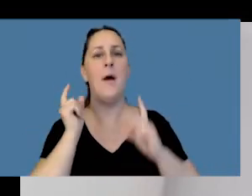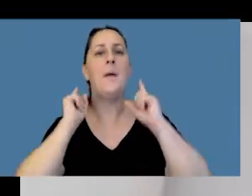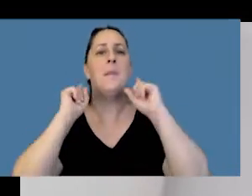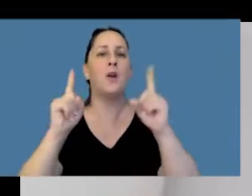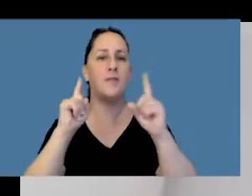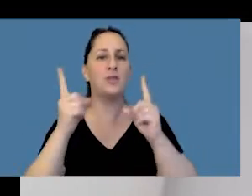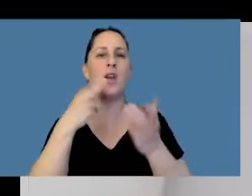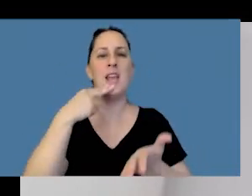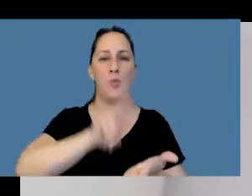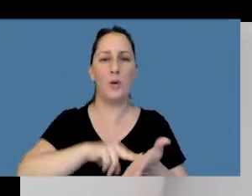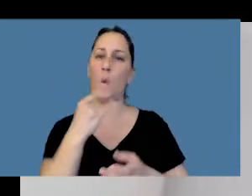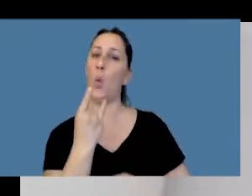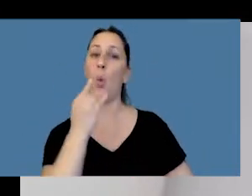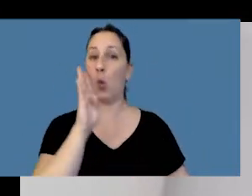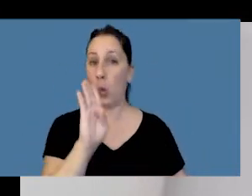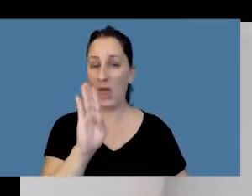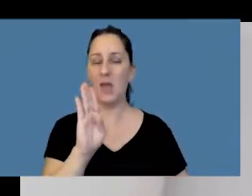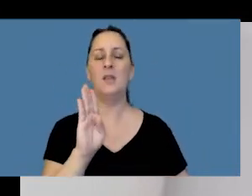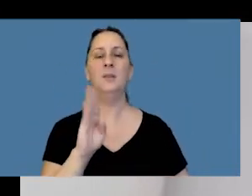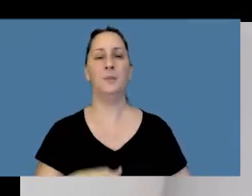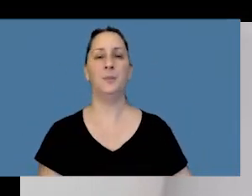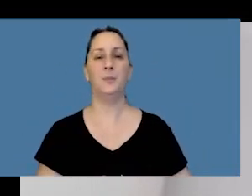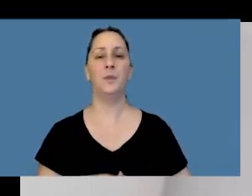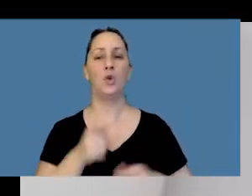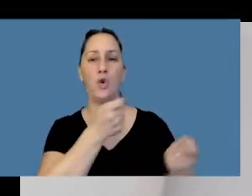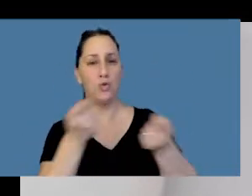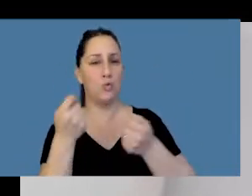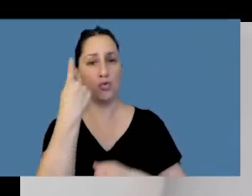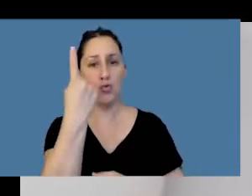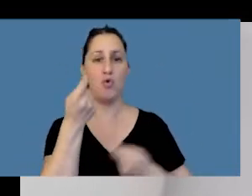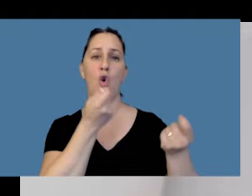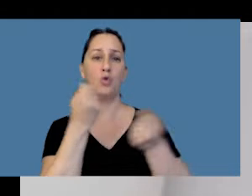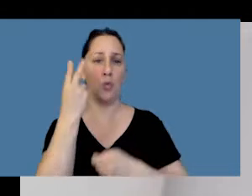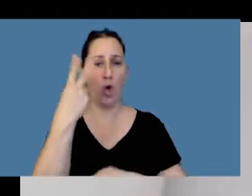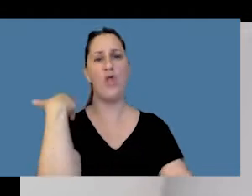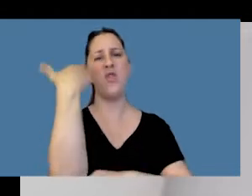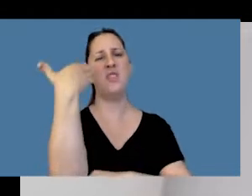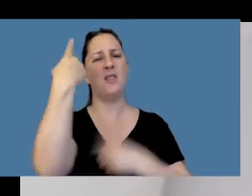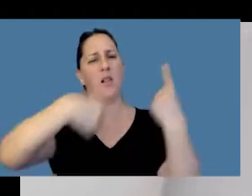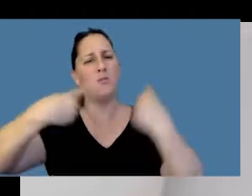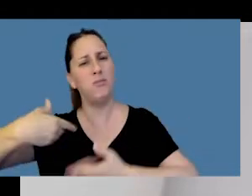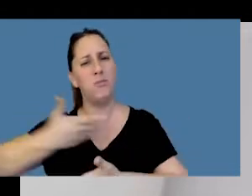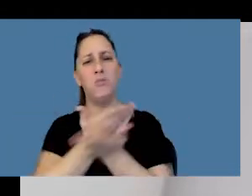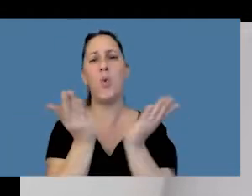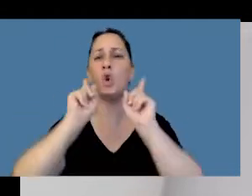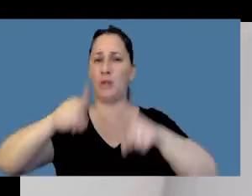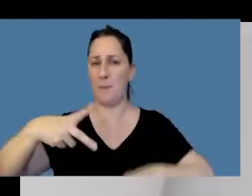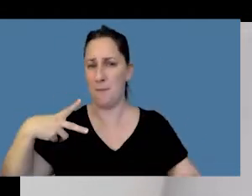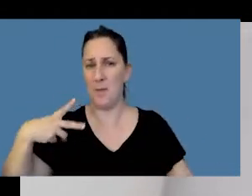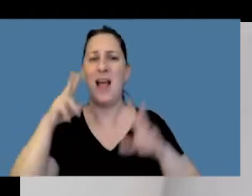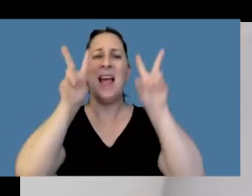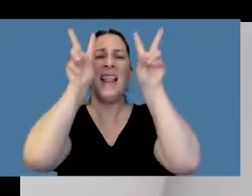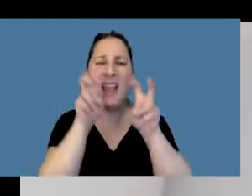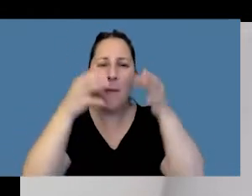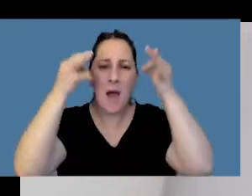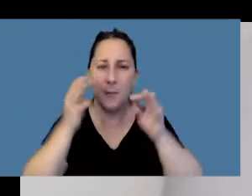en impuestos de la UB, asignatura Consumos 1 y Consumos 2, disertante en ámbitos públicos y privados sobre temas de la